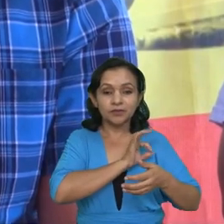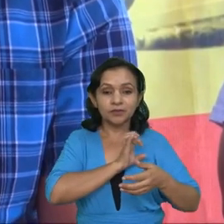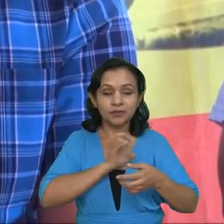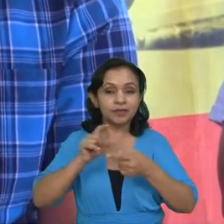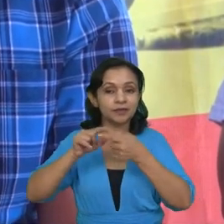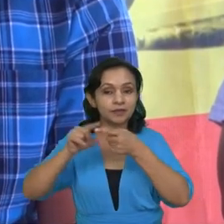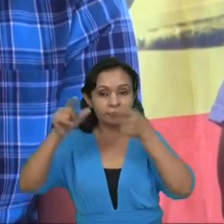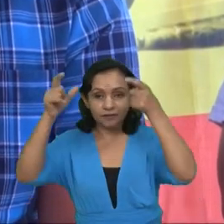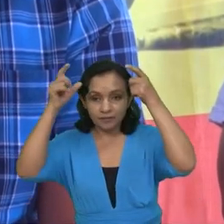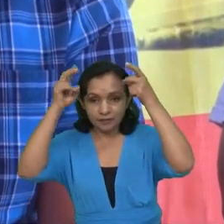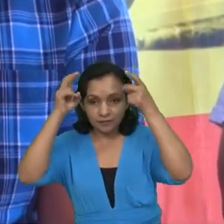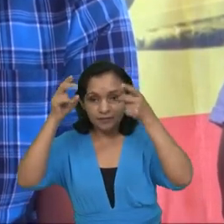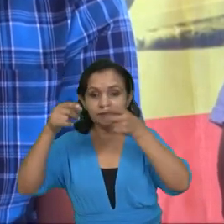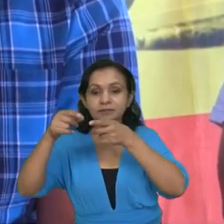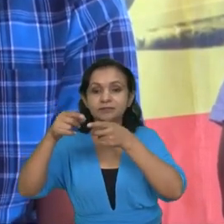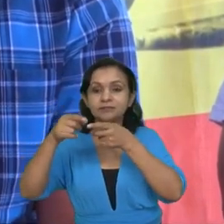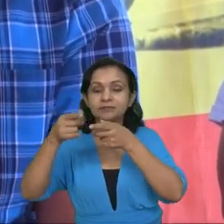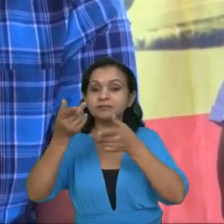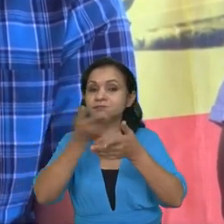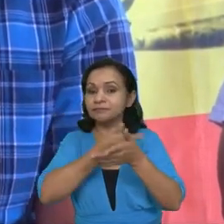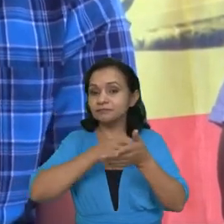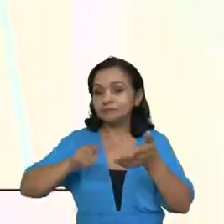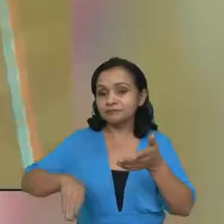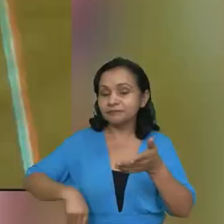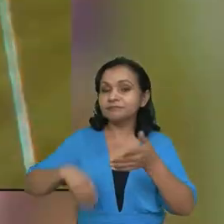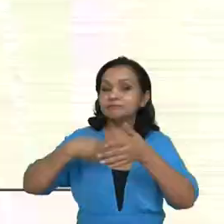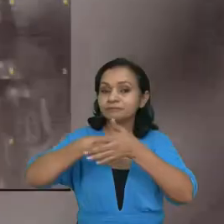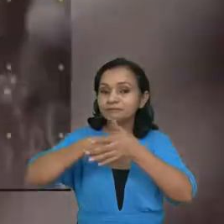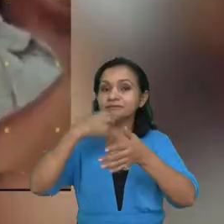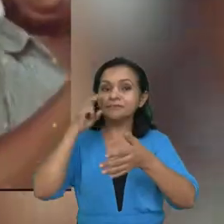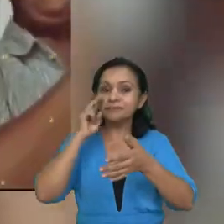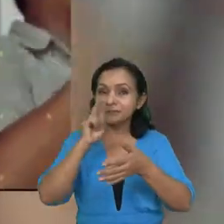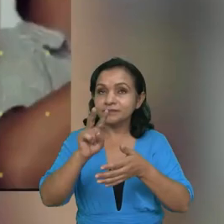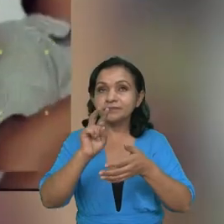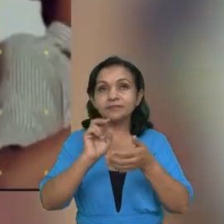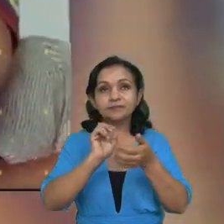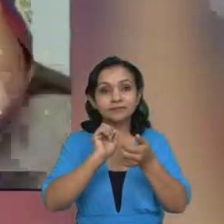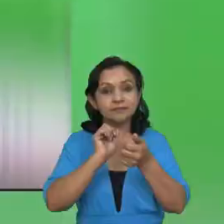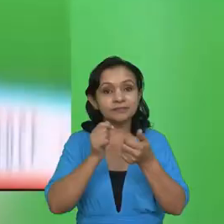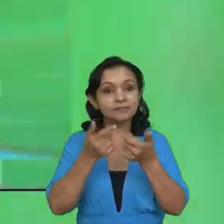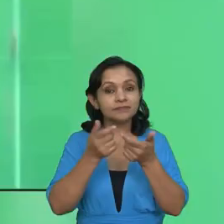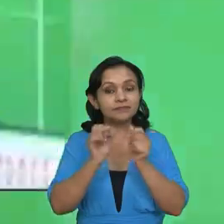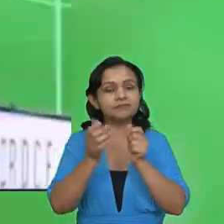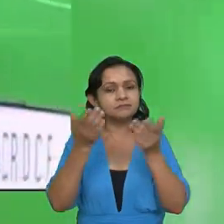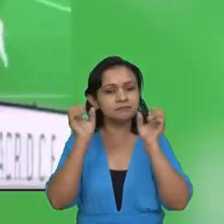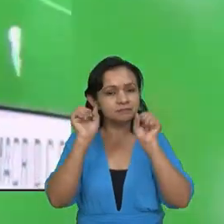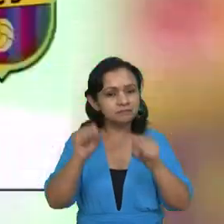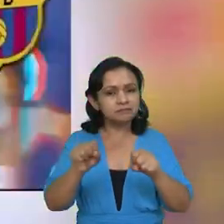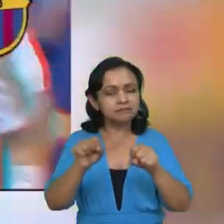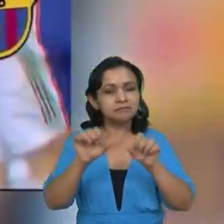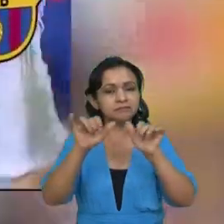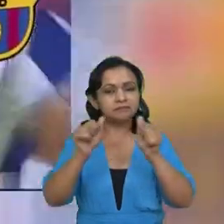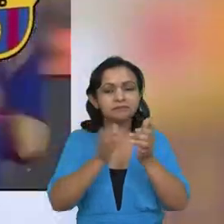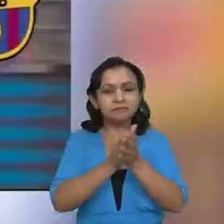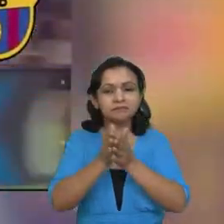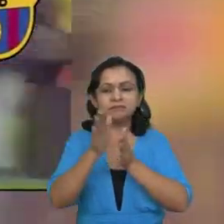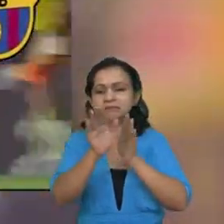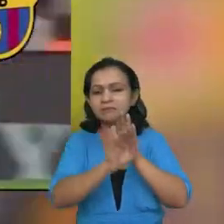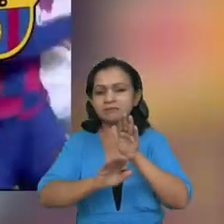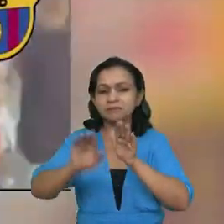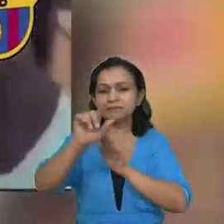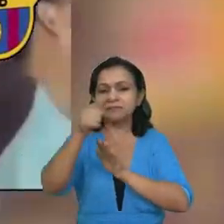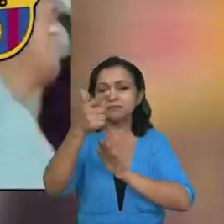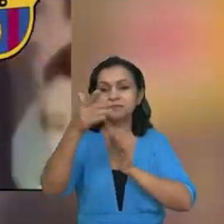marzo día domingo a partir de las 2 el polideportivo está capacitado y listo para aglomerar a más de